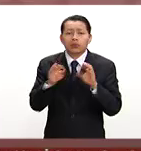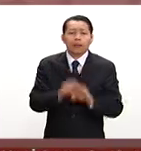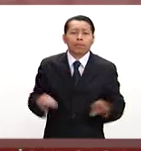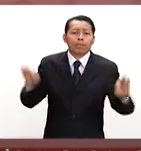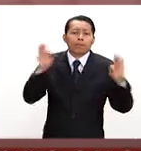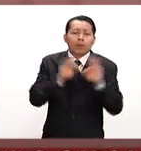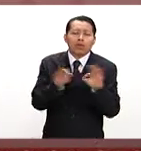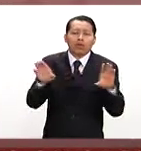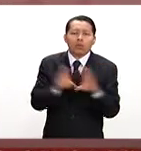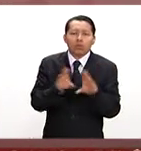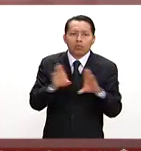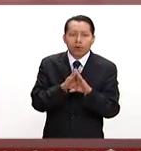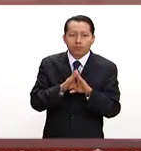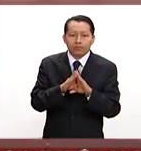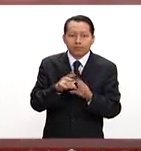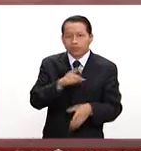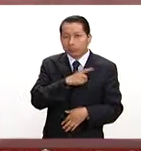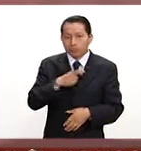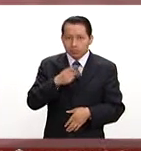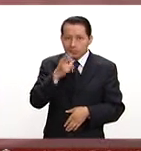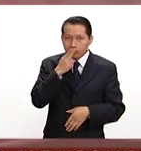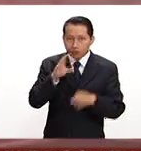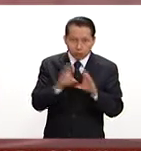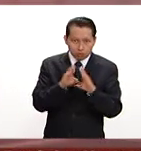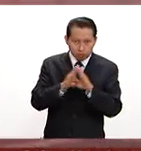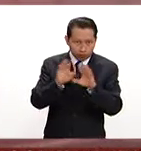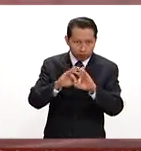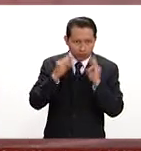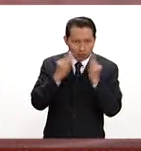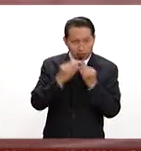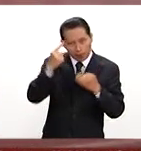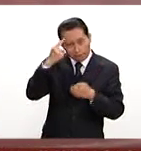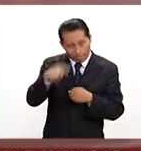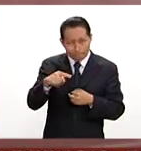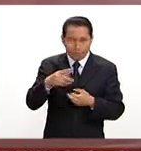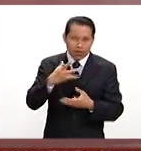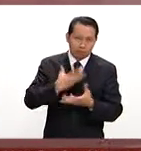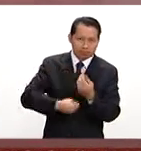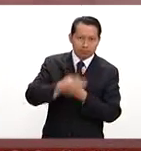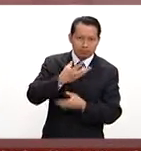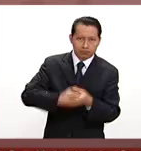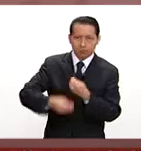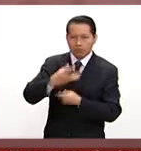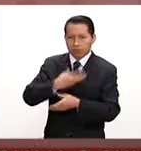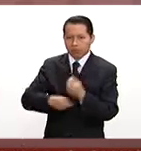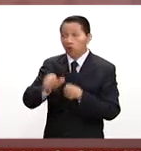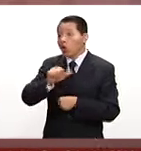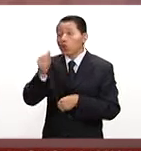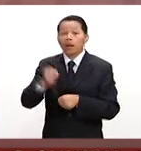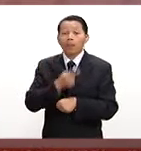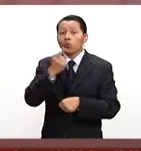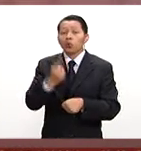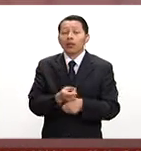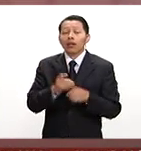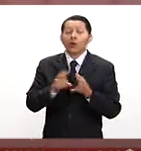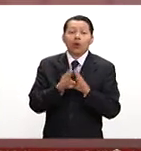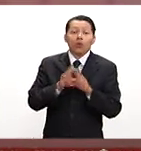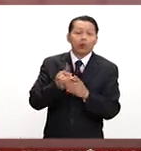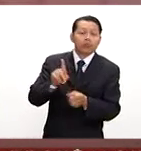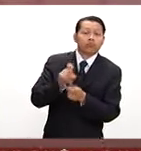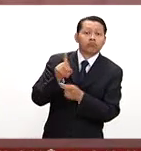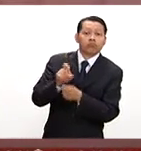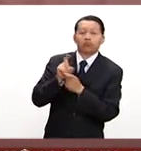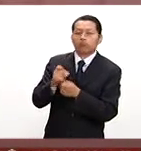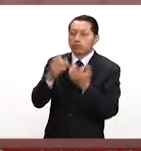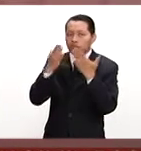es lo usan como un mecanismo de subsistencia porque no tienen otra oportunidad de generar ingresos